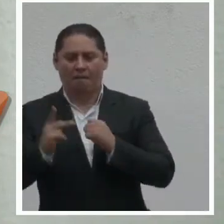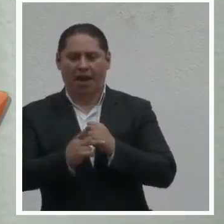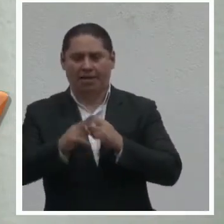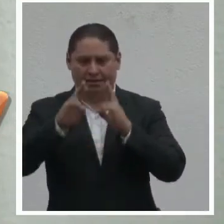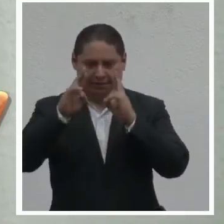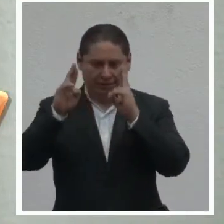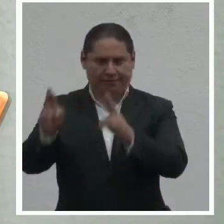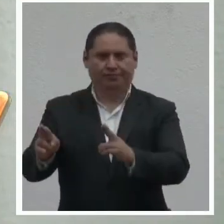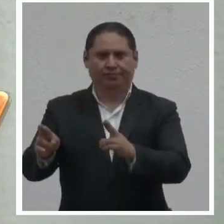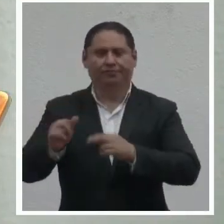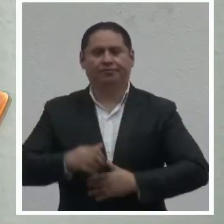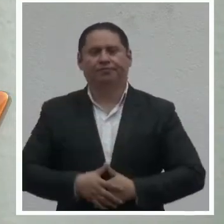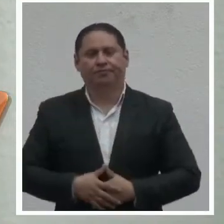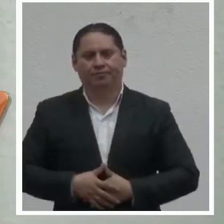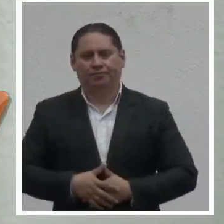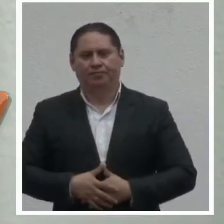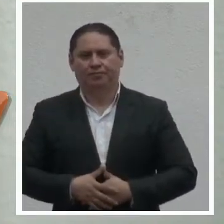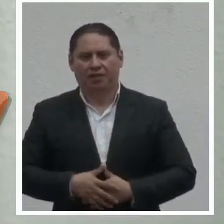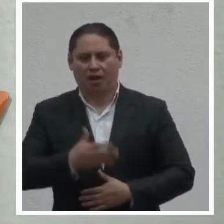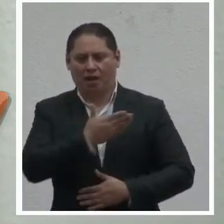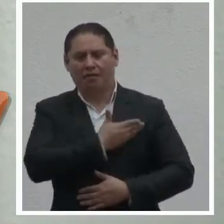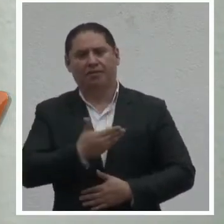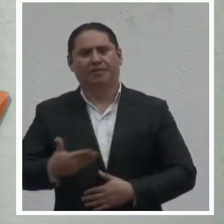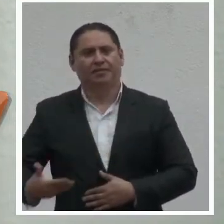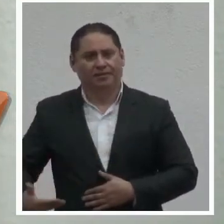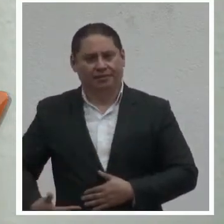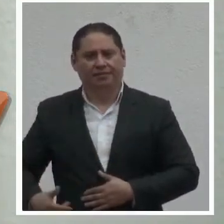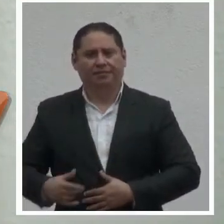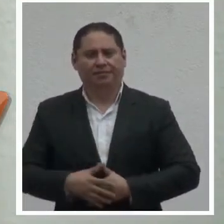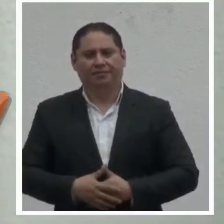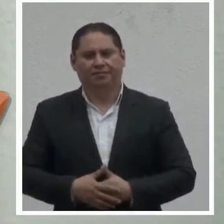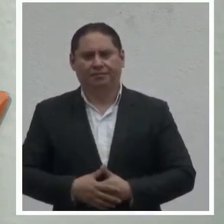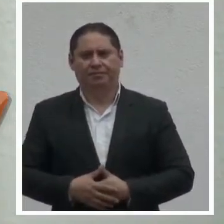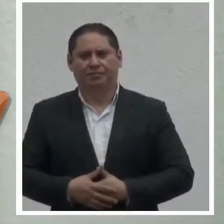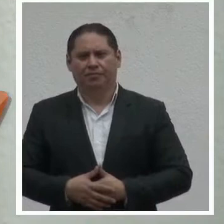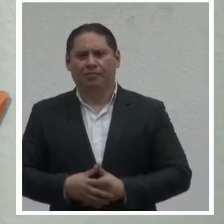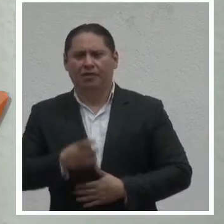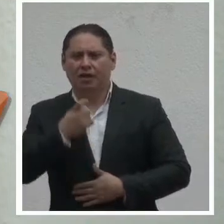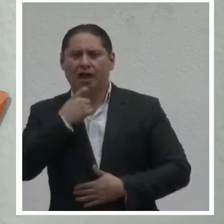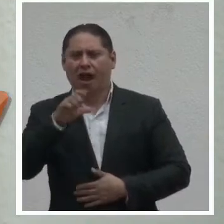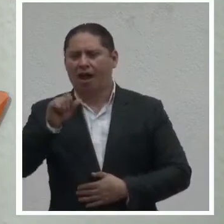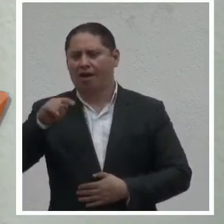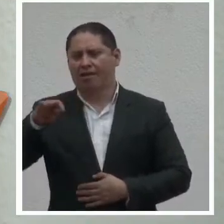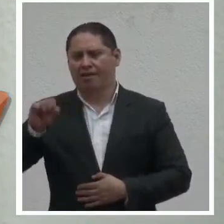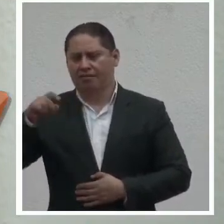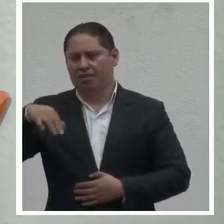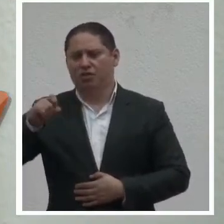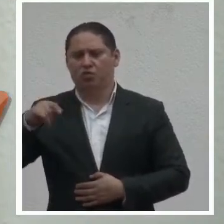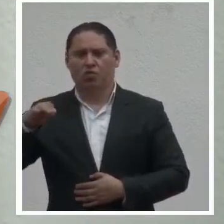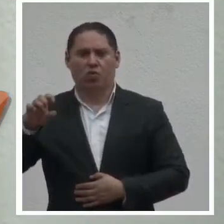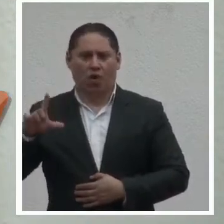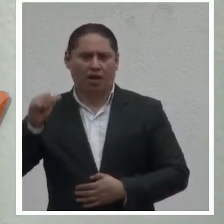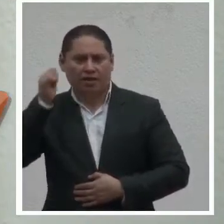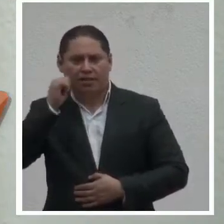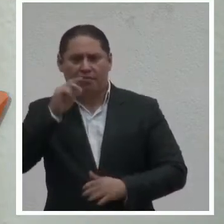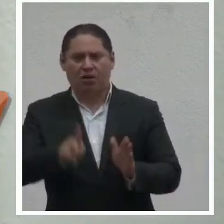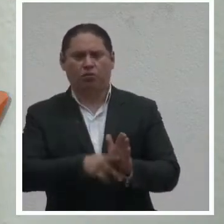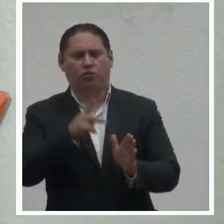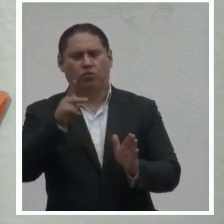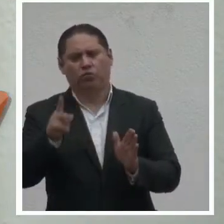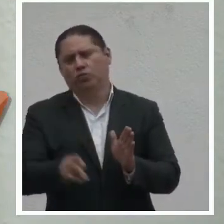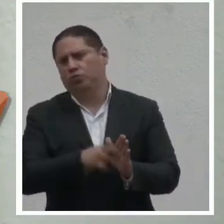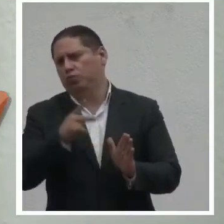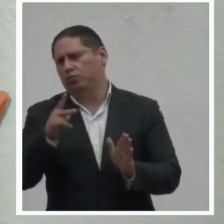respetado. Tenemos un presidente, como el presidente Andrés Manuel López Obrador, que lo ha repetido ante todos